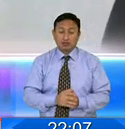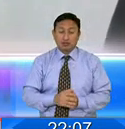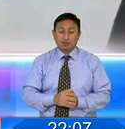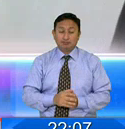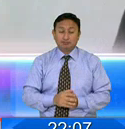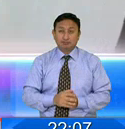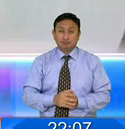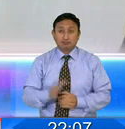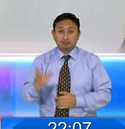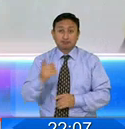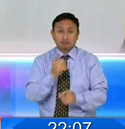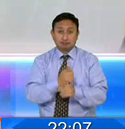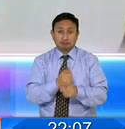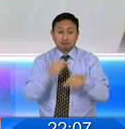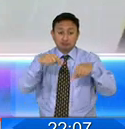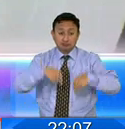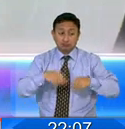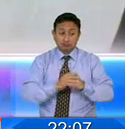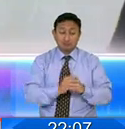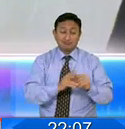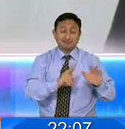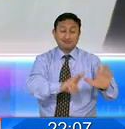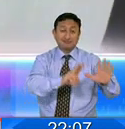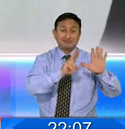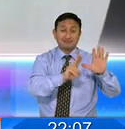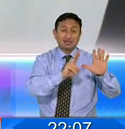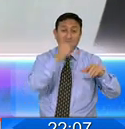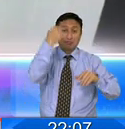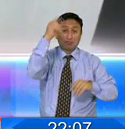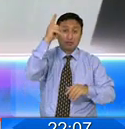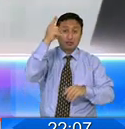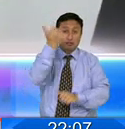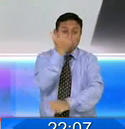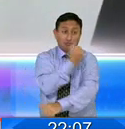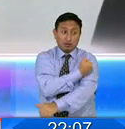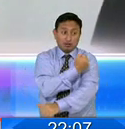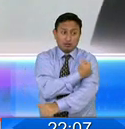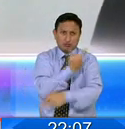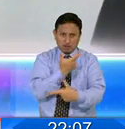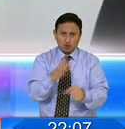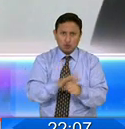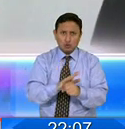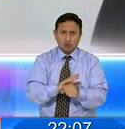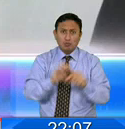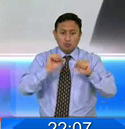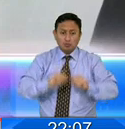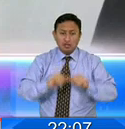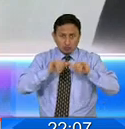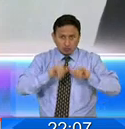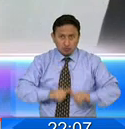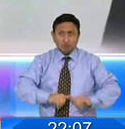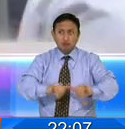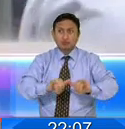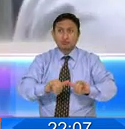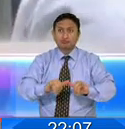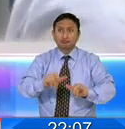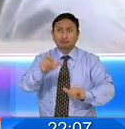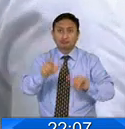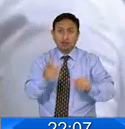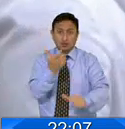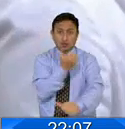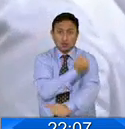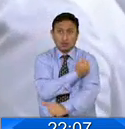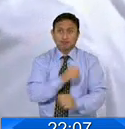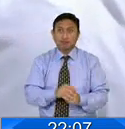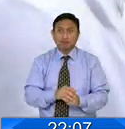tanto, 7 millones de vacunas es un número suficiente para seguir atendiendo. En el marco